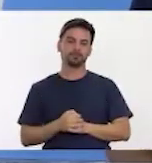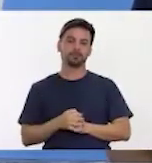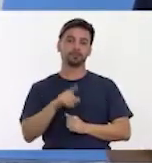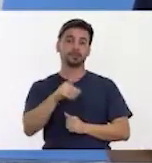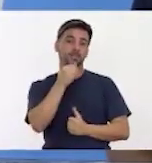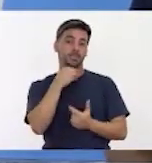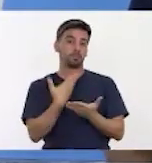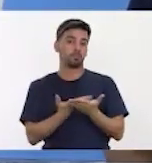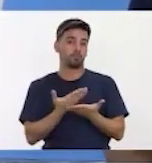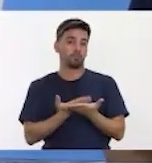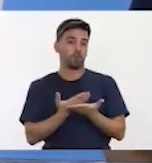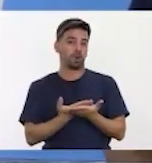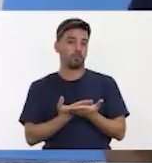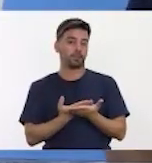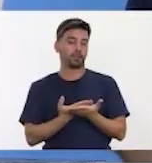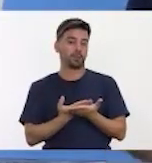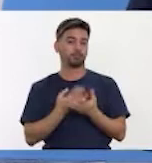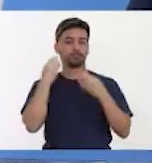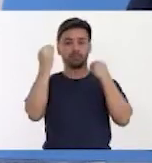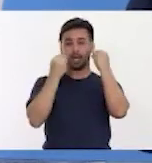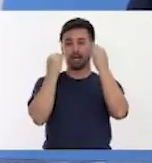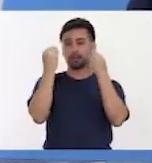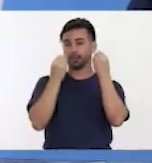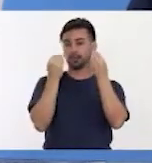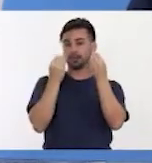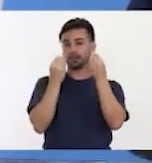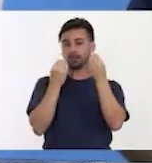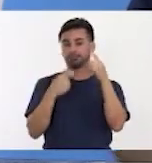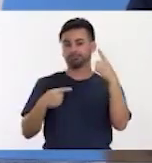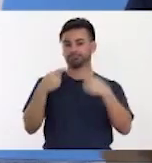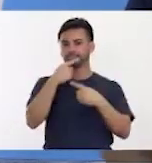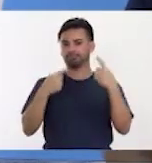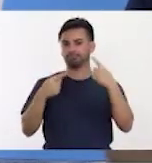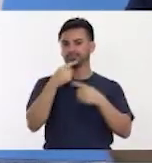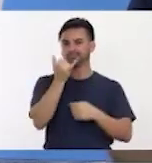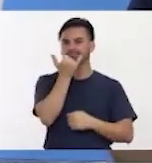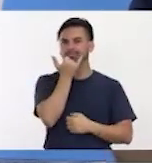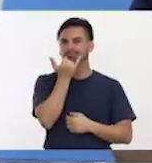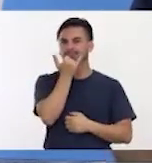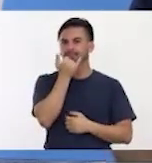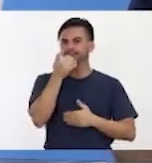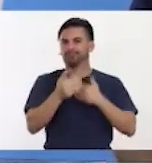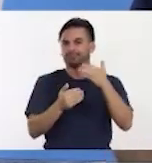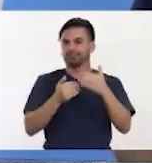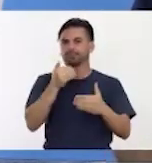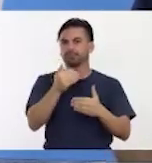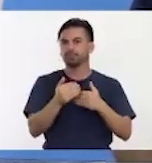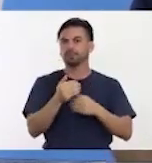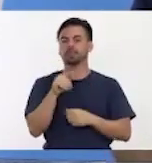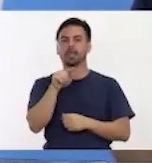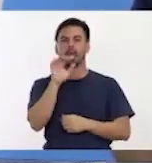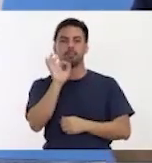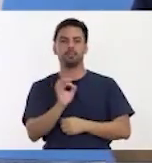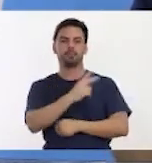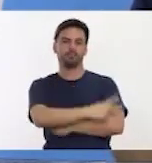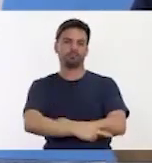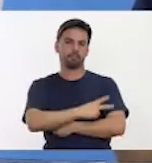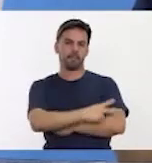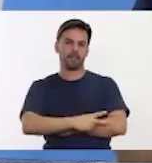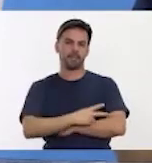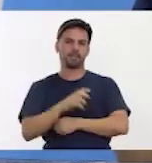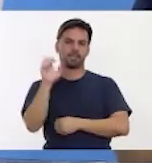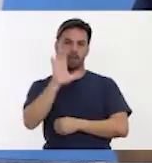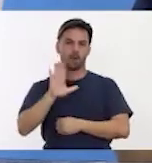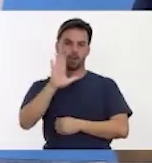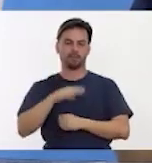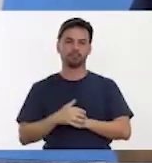En este sentido, proponemos que se valoren las contradicciones y errores en la conducción de este proceso en